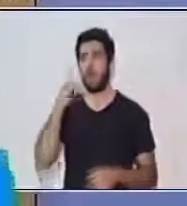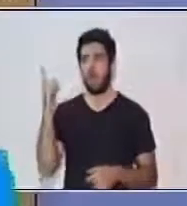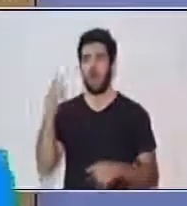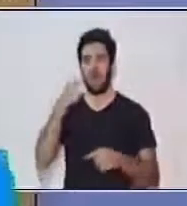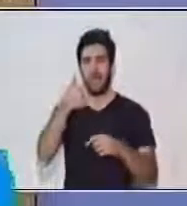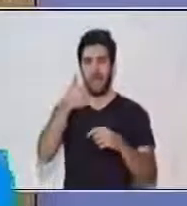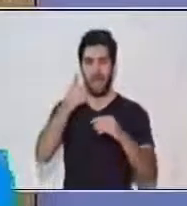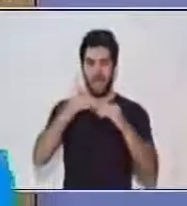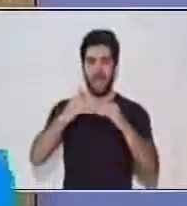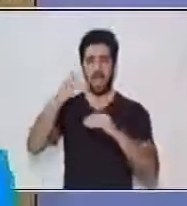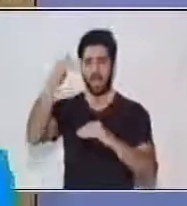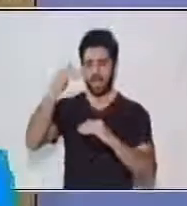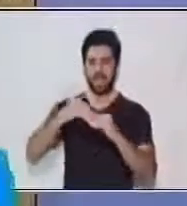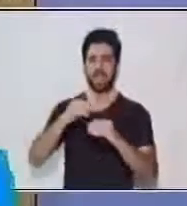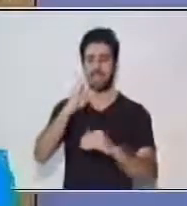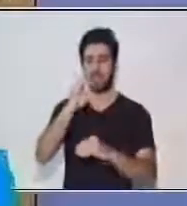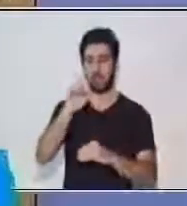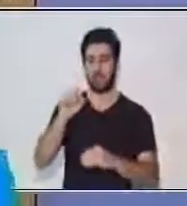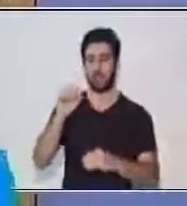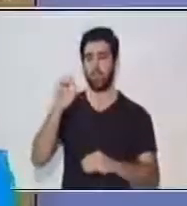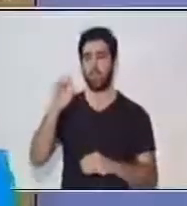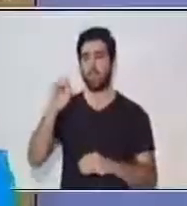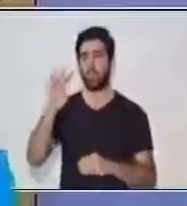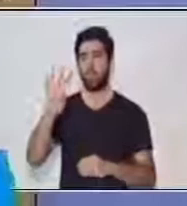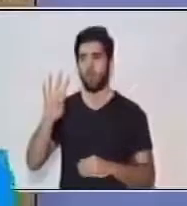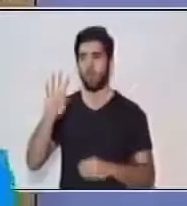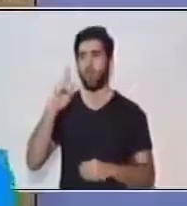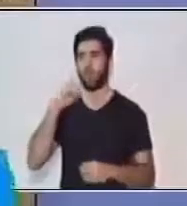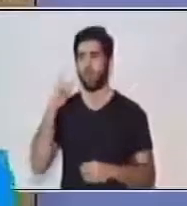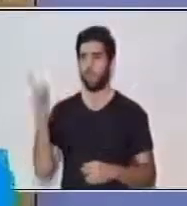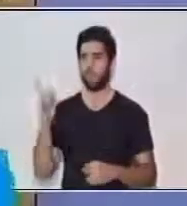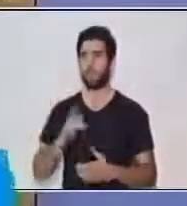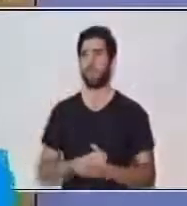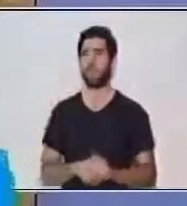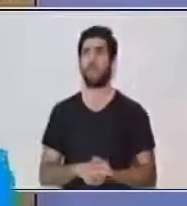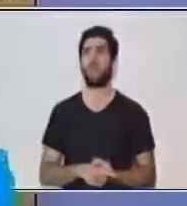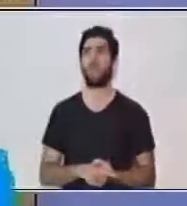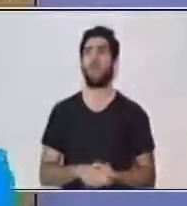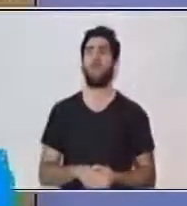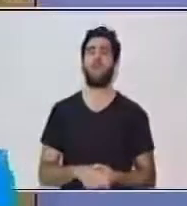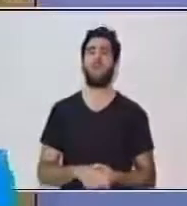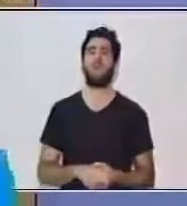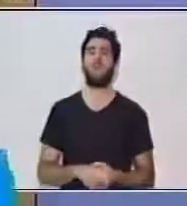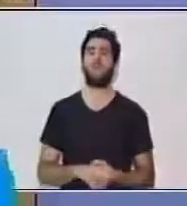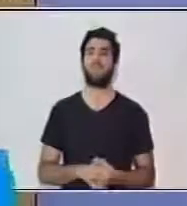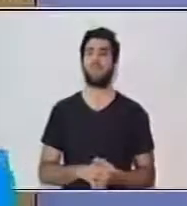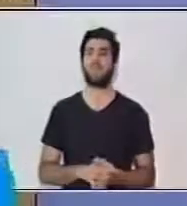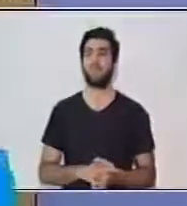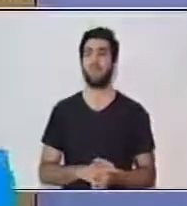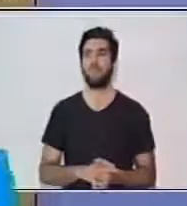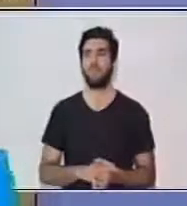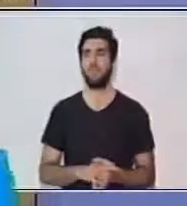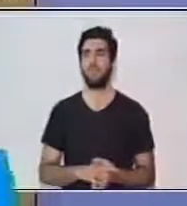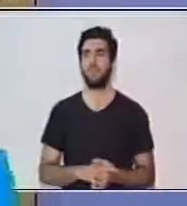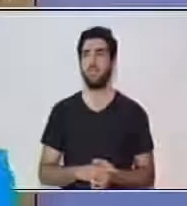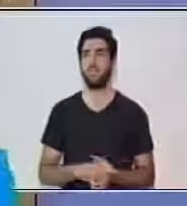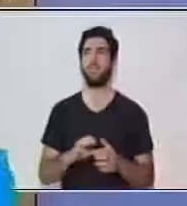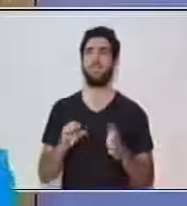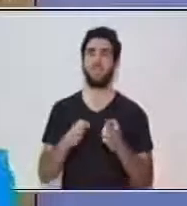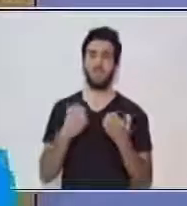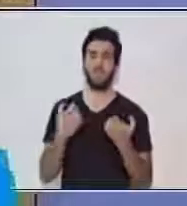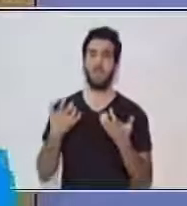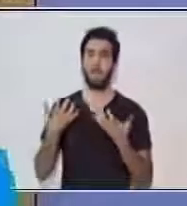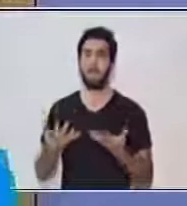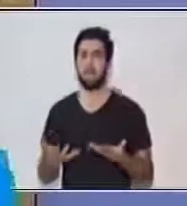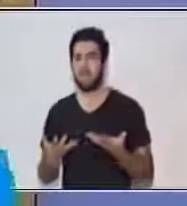¿Sí? Entonces, fuerza es igual a peso. ¿Cómo podemos definir peso o